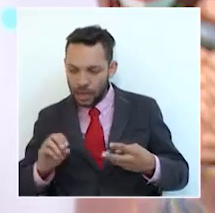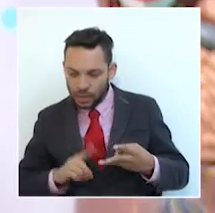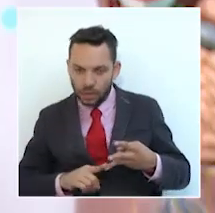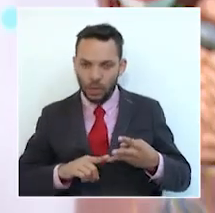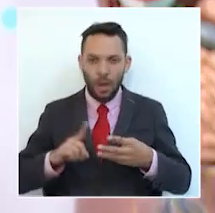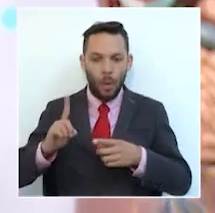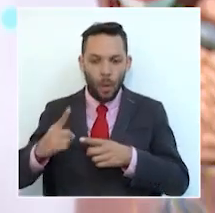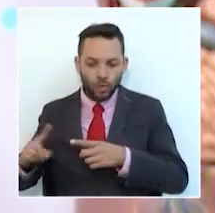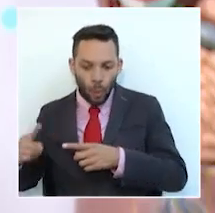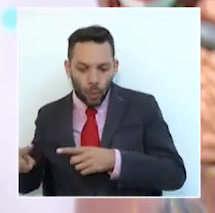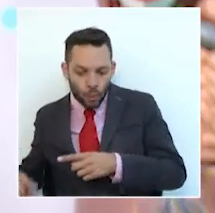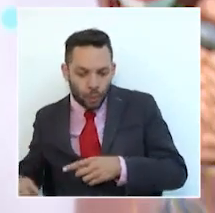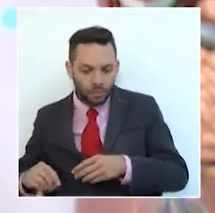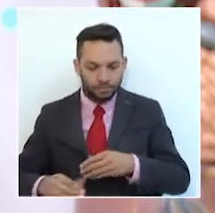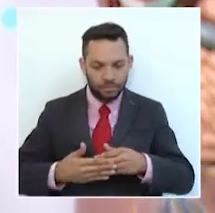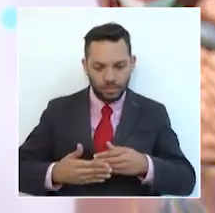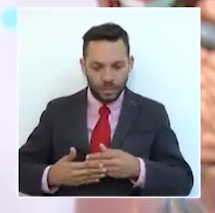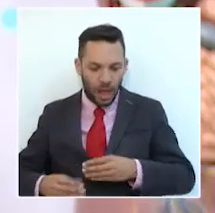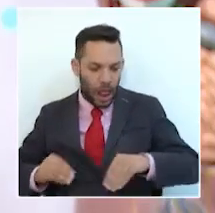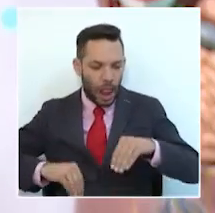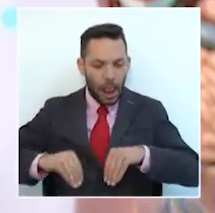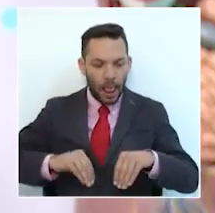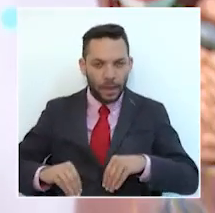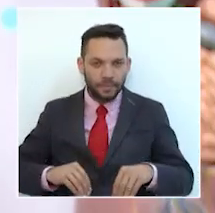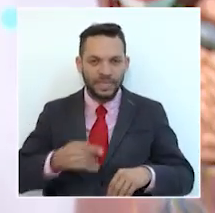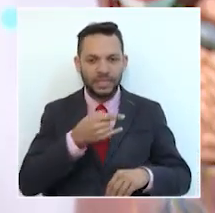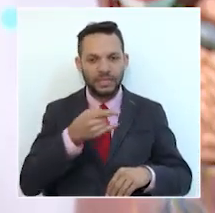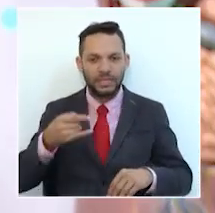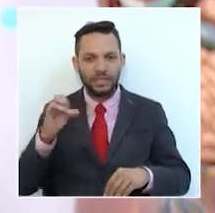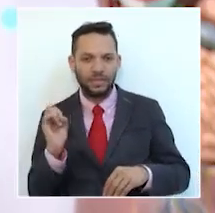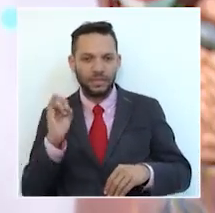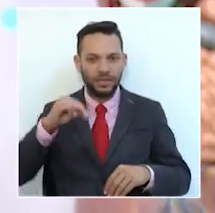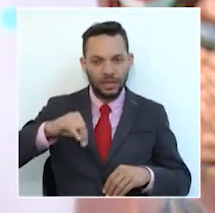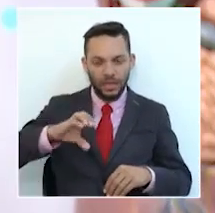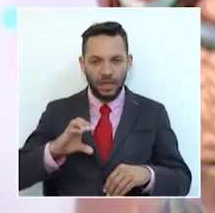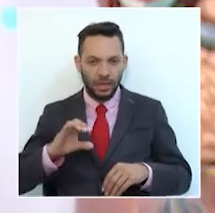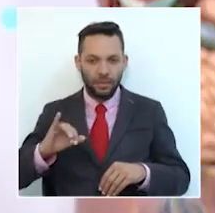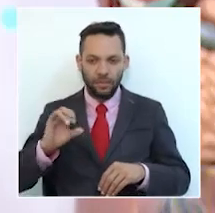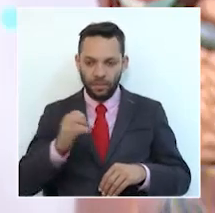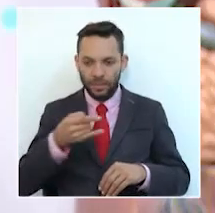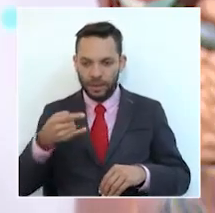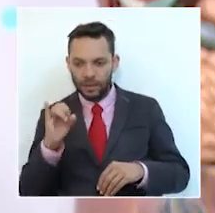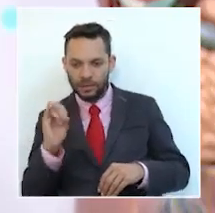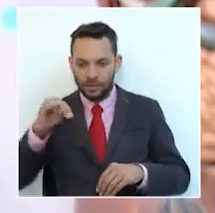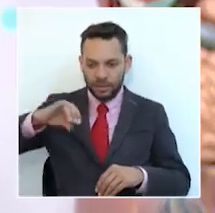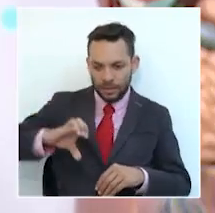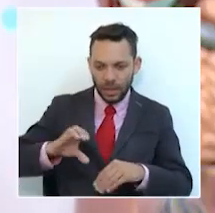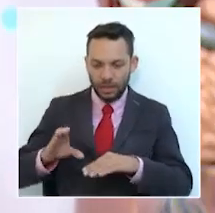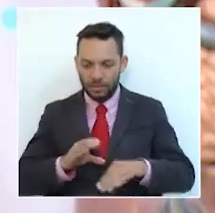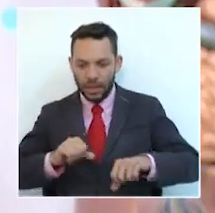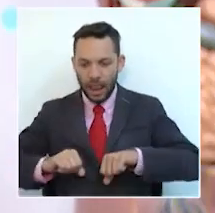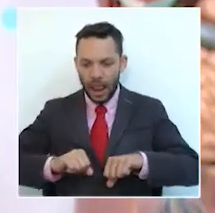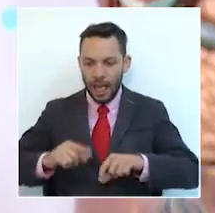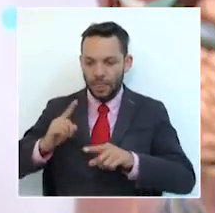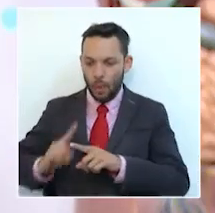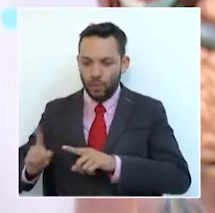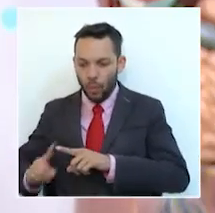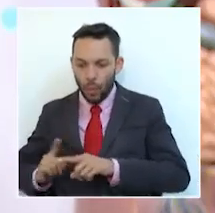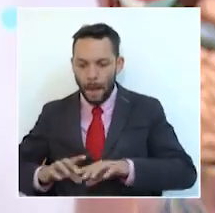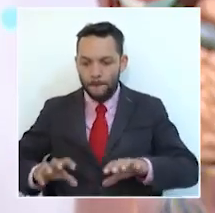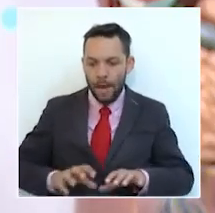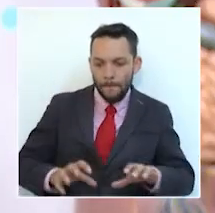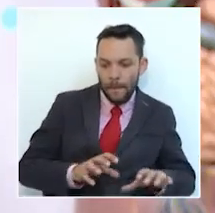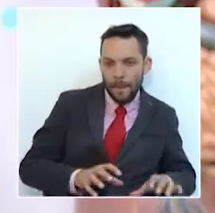orgánica del ebook es emoliente el zinc es antioxidante y el selenio en fin que hay una serie de de